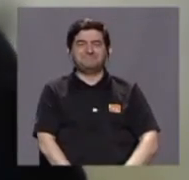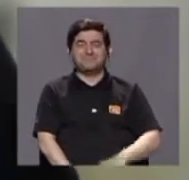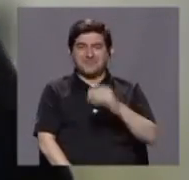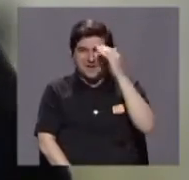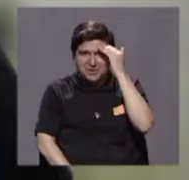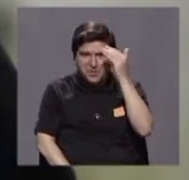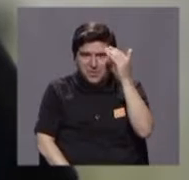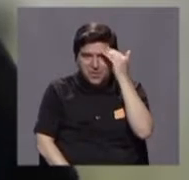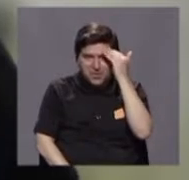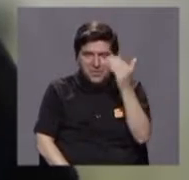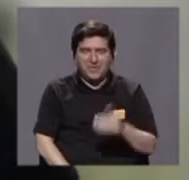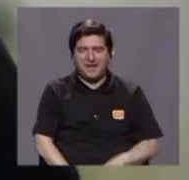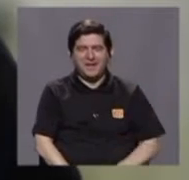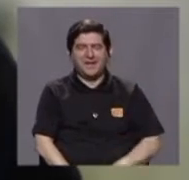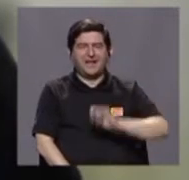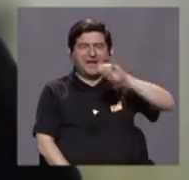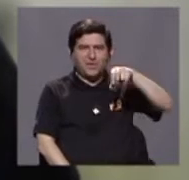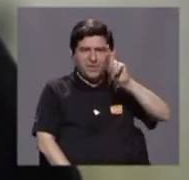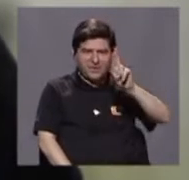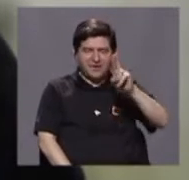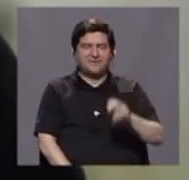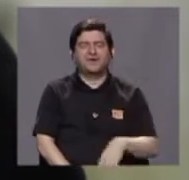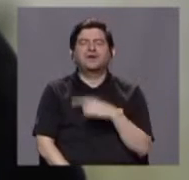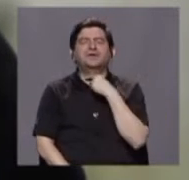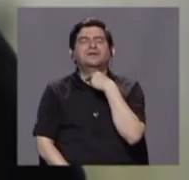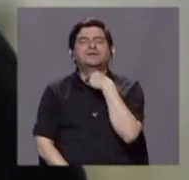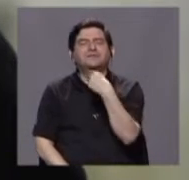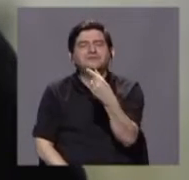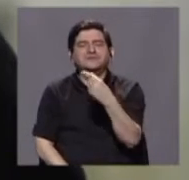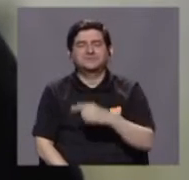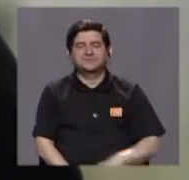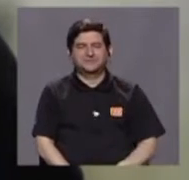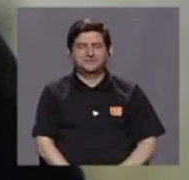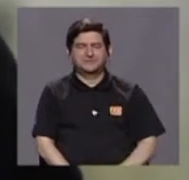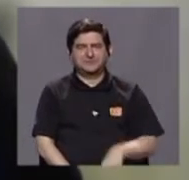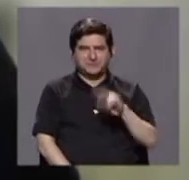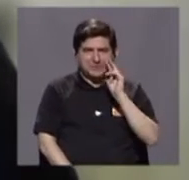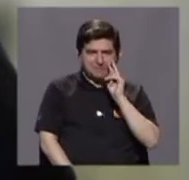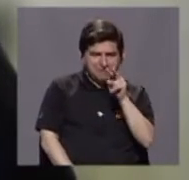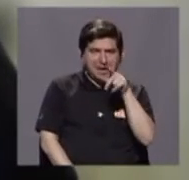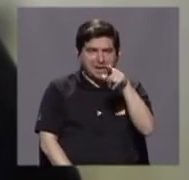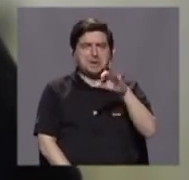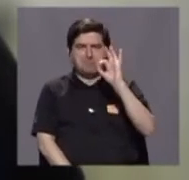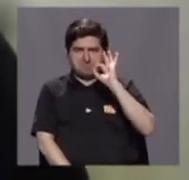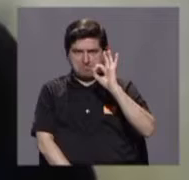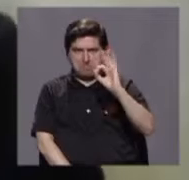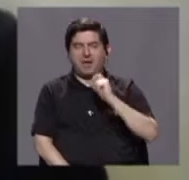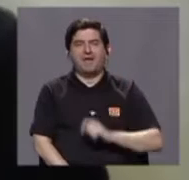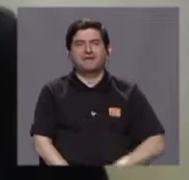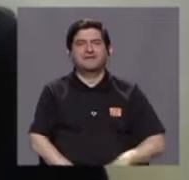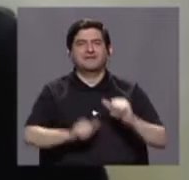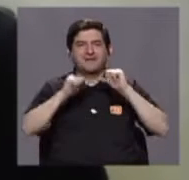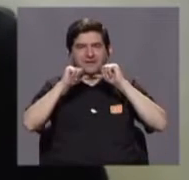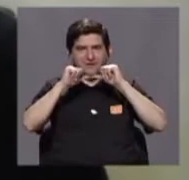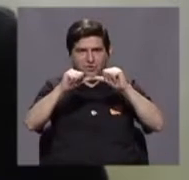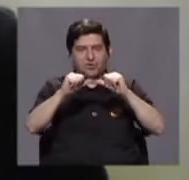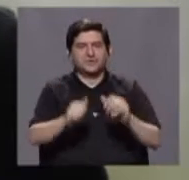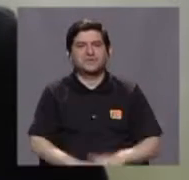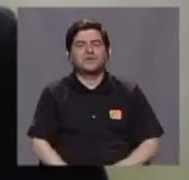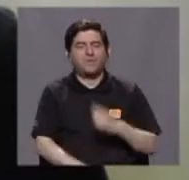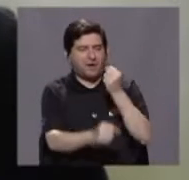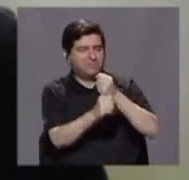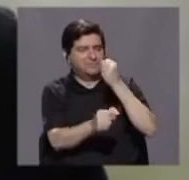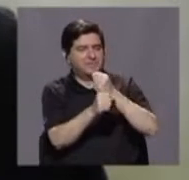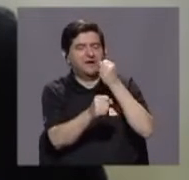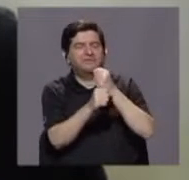Hola, Juan, un privilegio verte, que estás bien, que continúas con tu